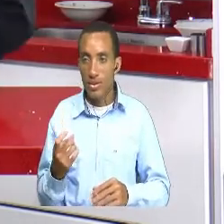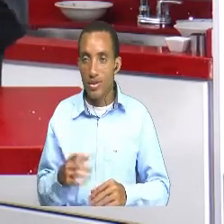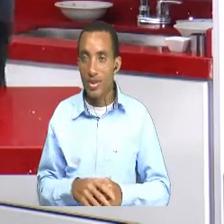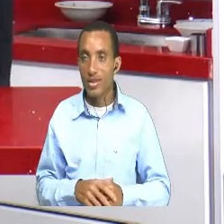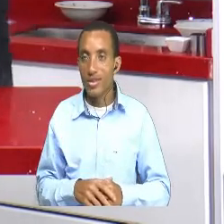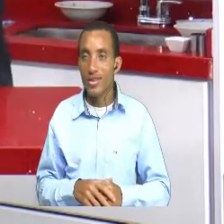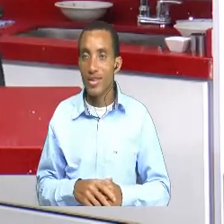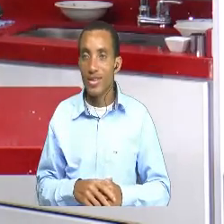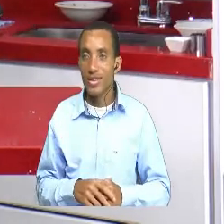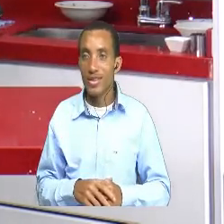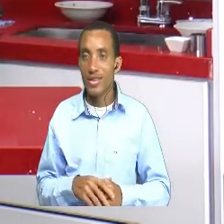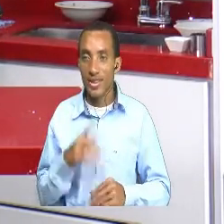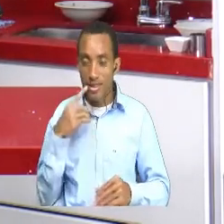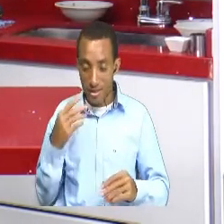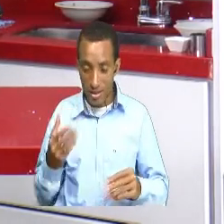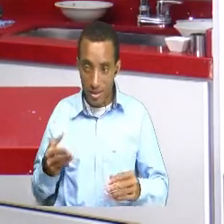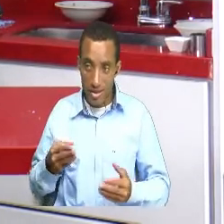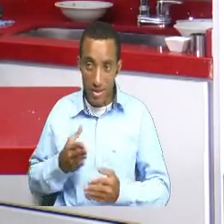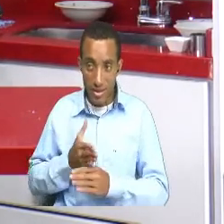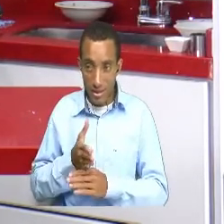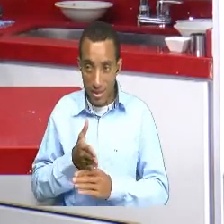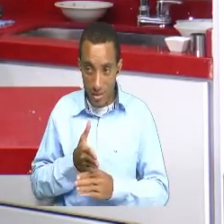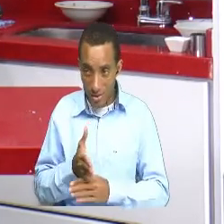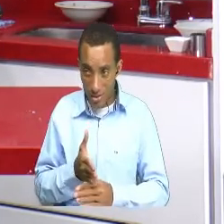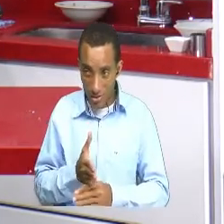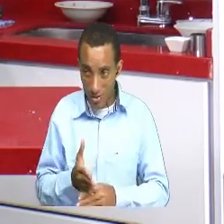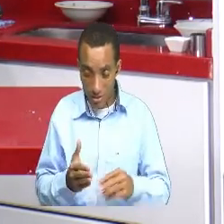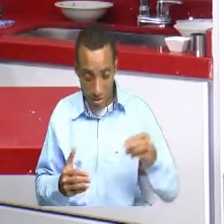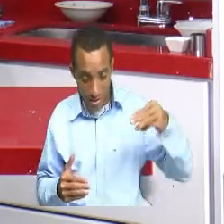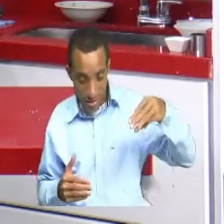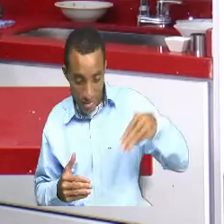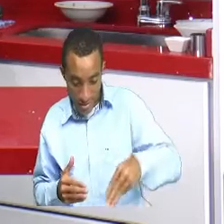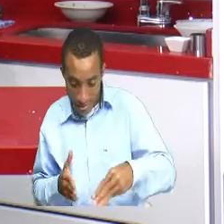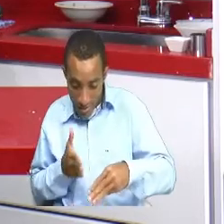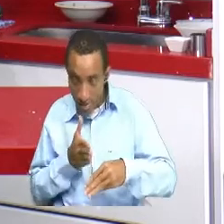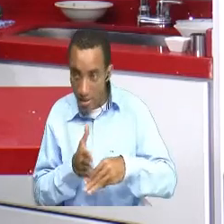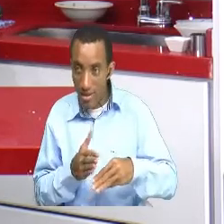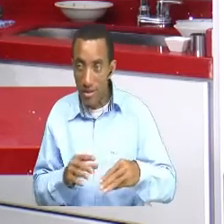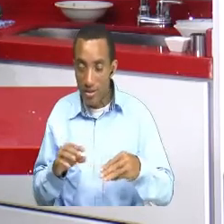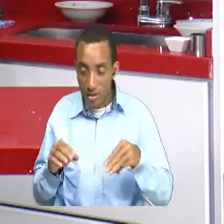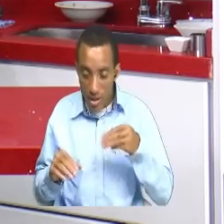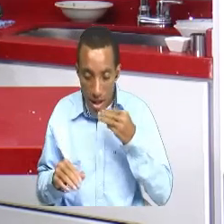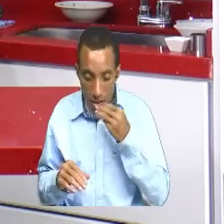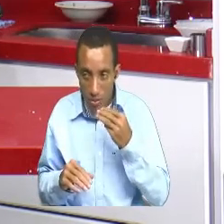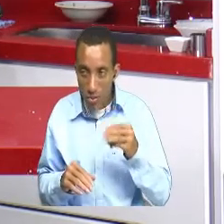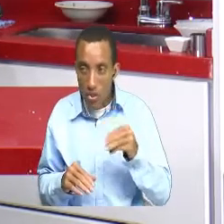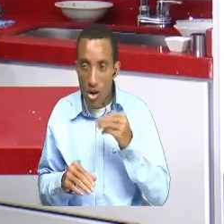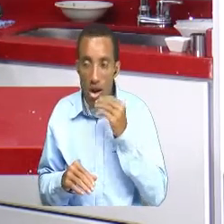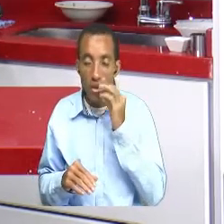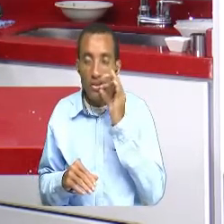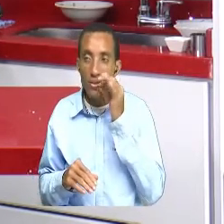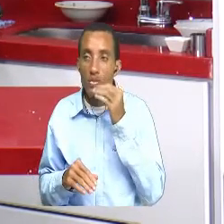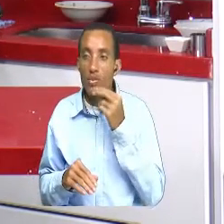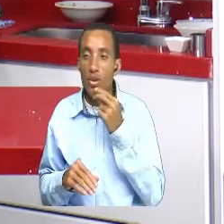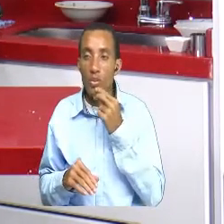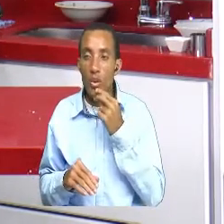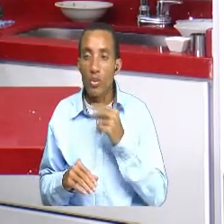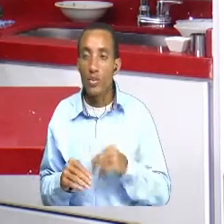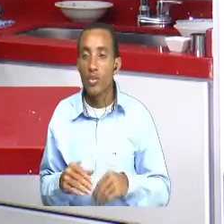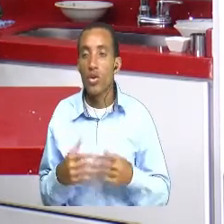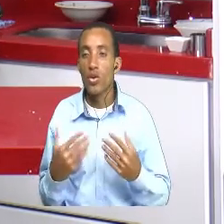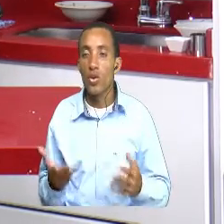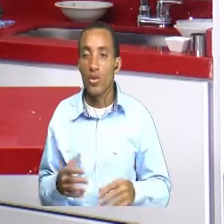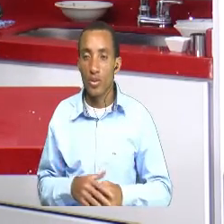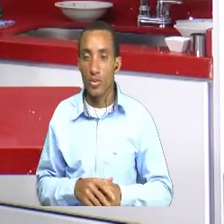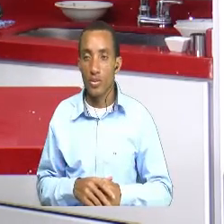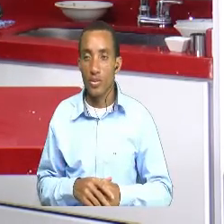cuyos gustos porque quiero ir probando la receta de éxito es el momento de probar cómo quedaron los